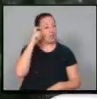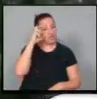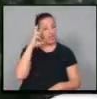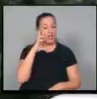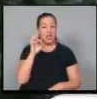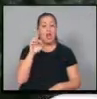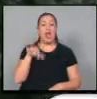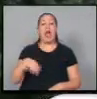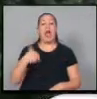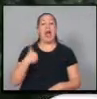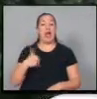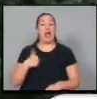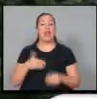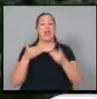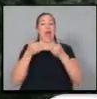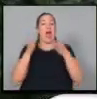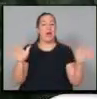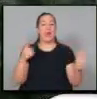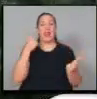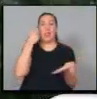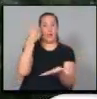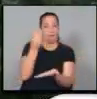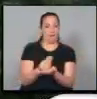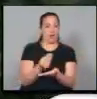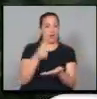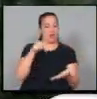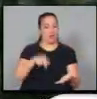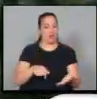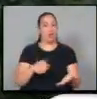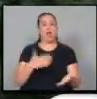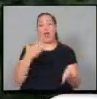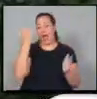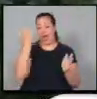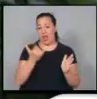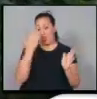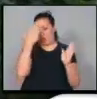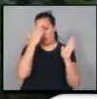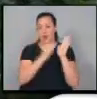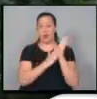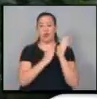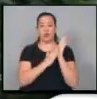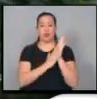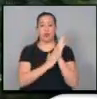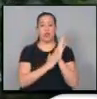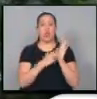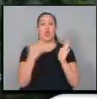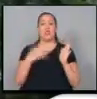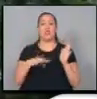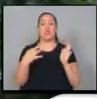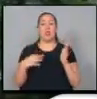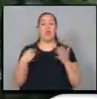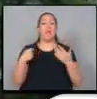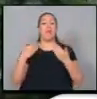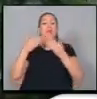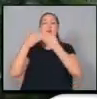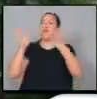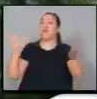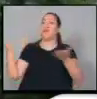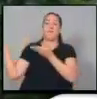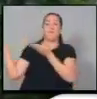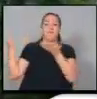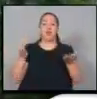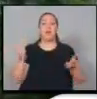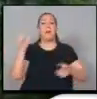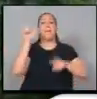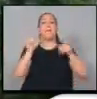país abierto a la inmigración. Está planteado en nuestra Constitución Nacional. Tenemos que abrir nuestras fronteras a todos los hombres de